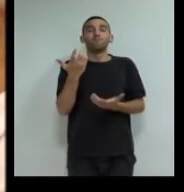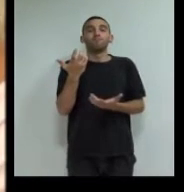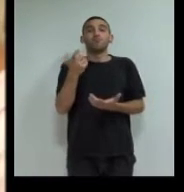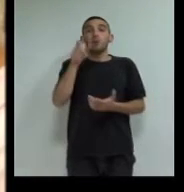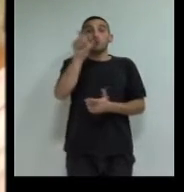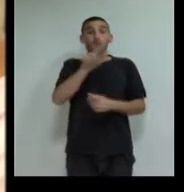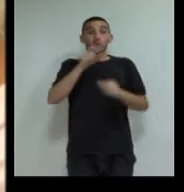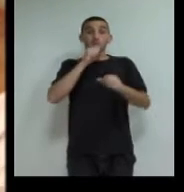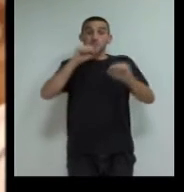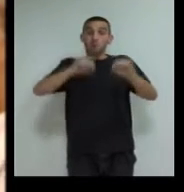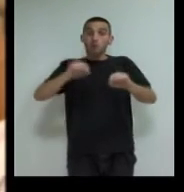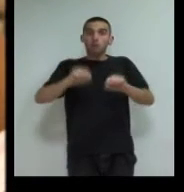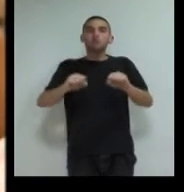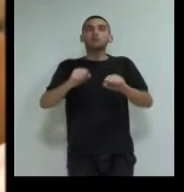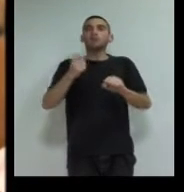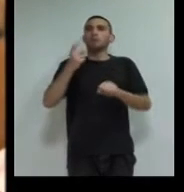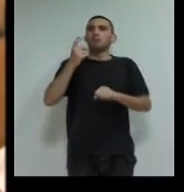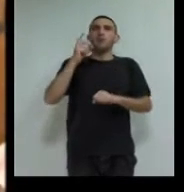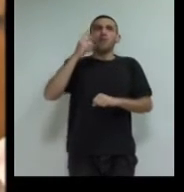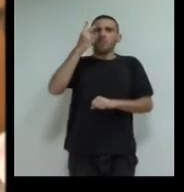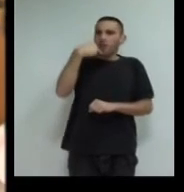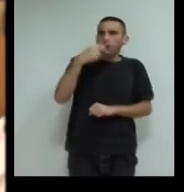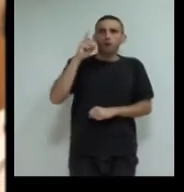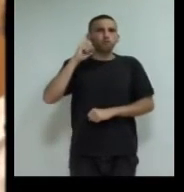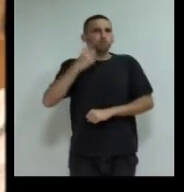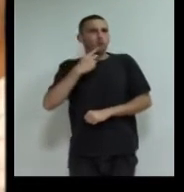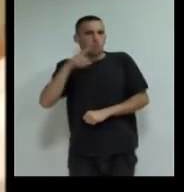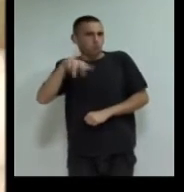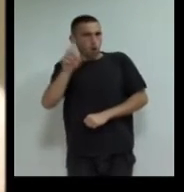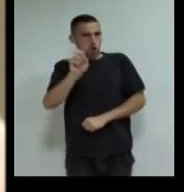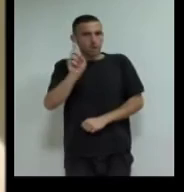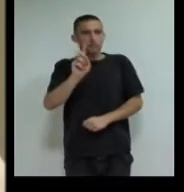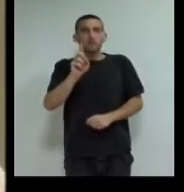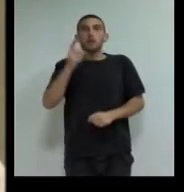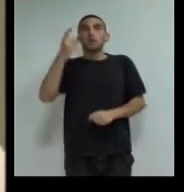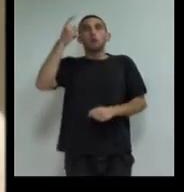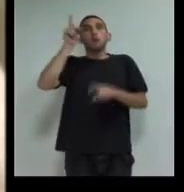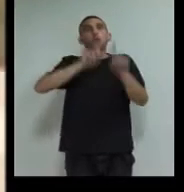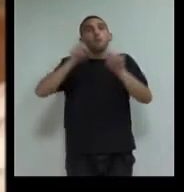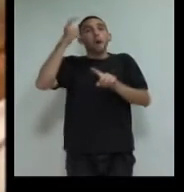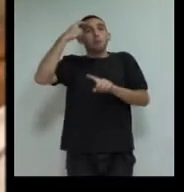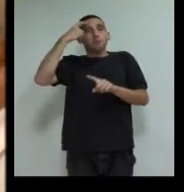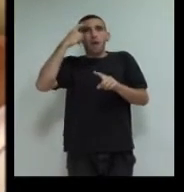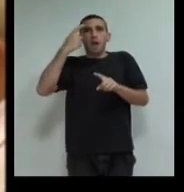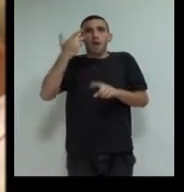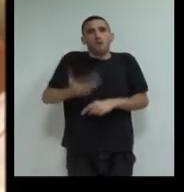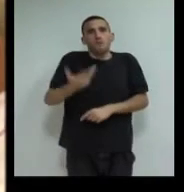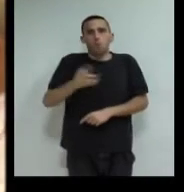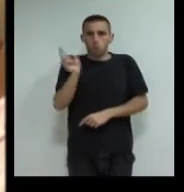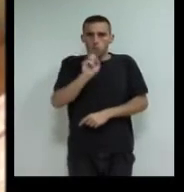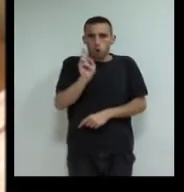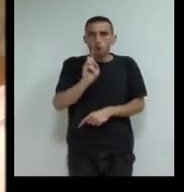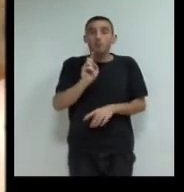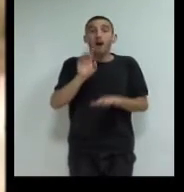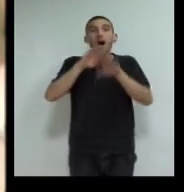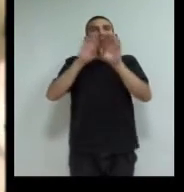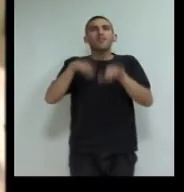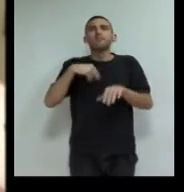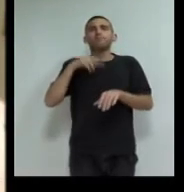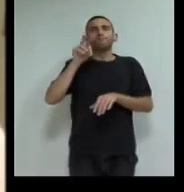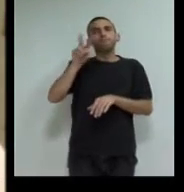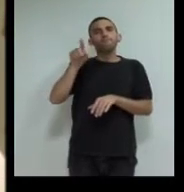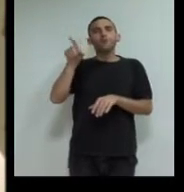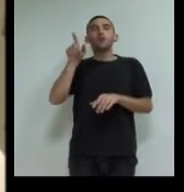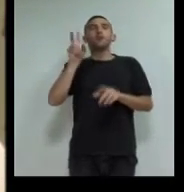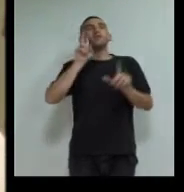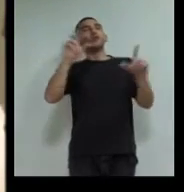personas mayores que no son ni ciegas ni sordas, ni tienen grandes problemas mentales, y sin embargo, pues están viendo, por ejemplo, un